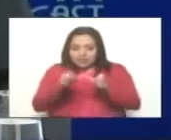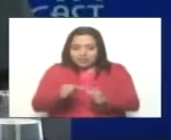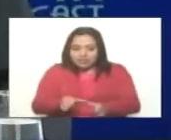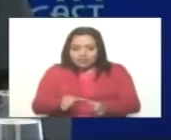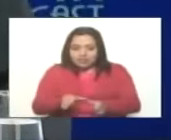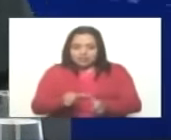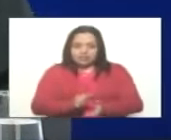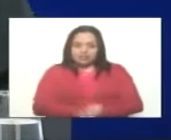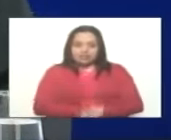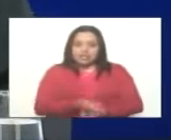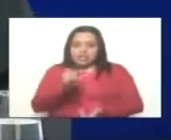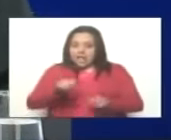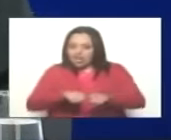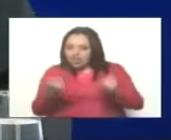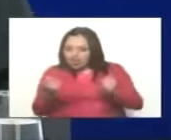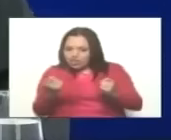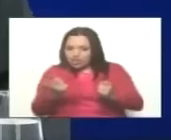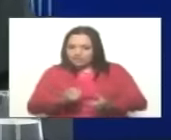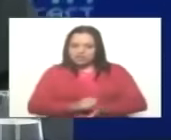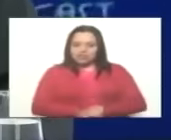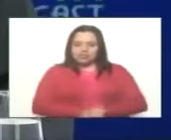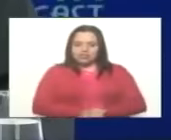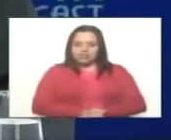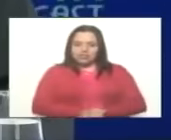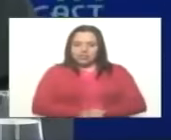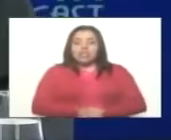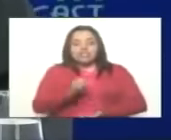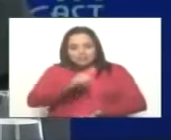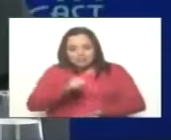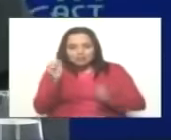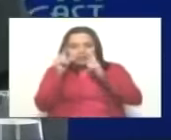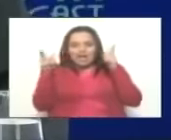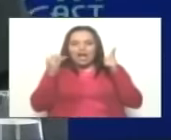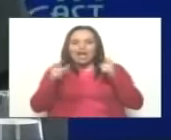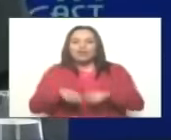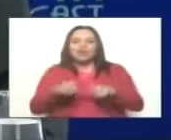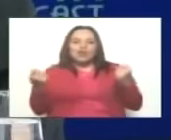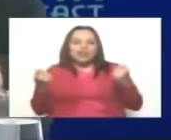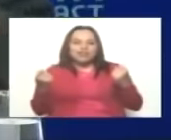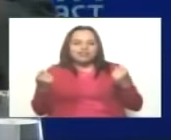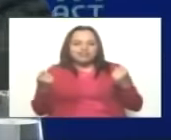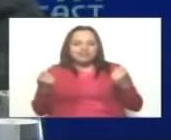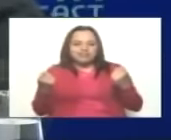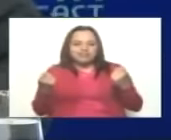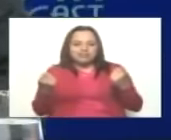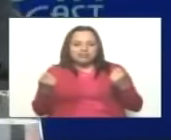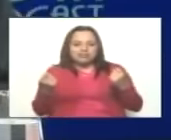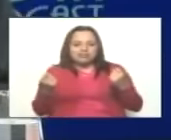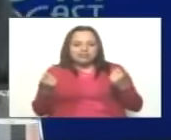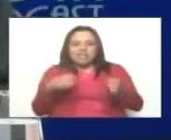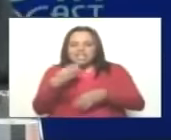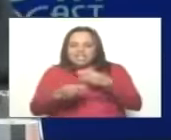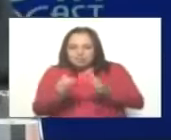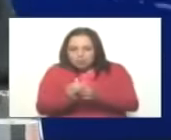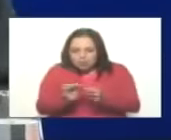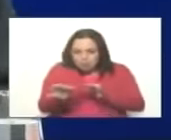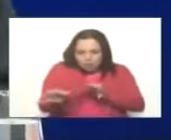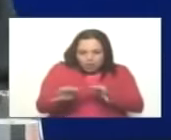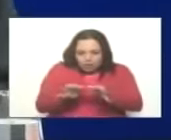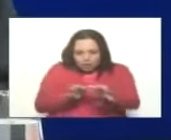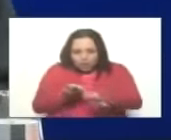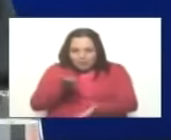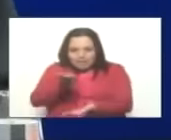cerámica aún rota. Oh, sorpresa, estaba la cerámica rota. Hicimos la medición de la